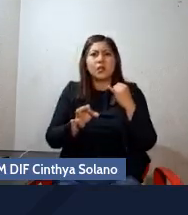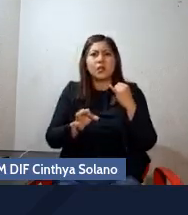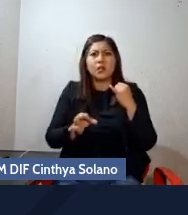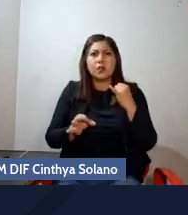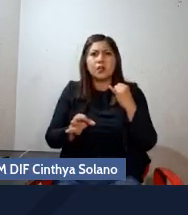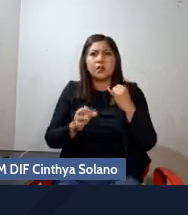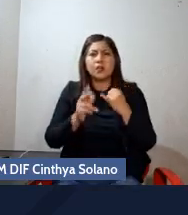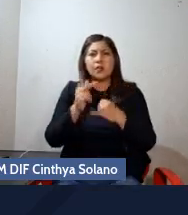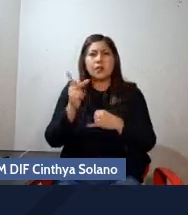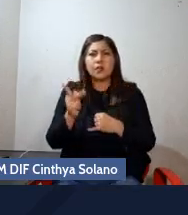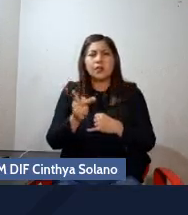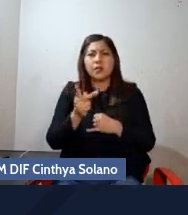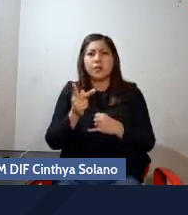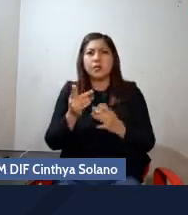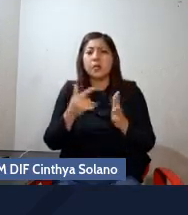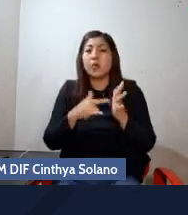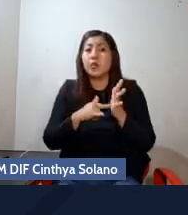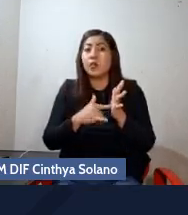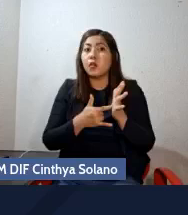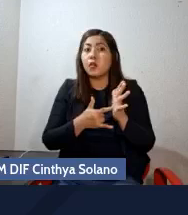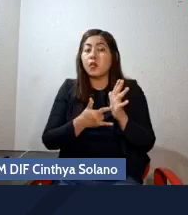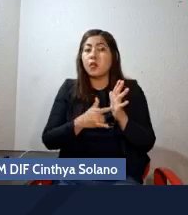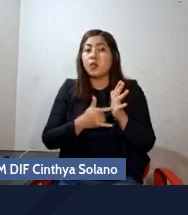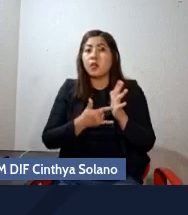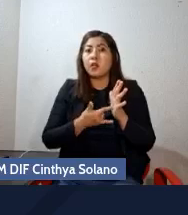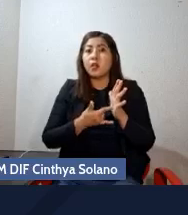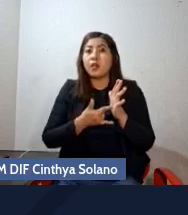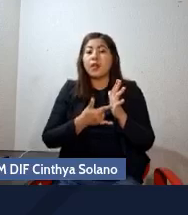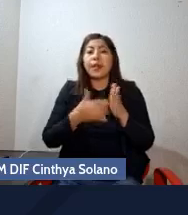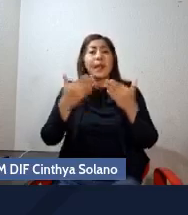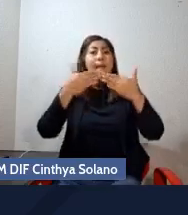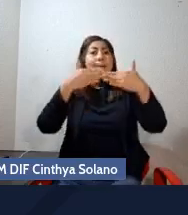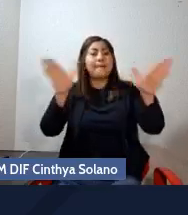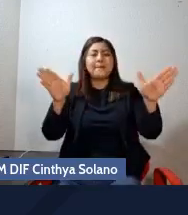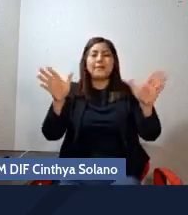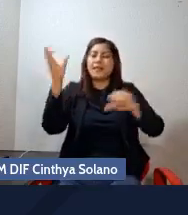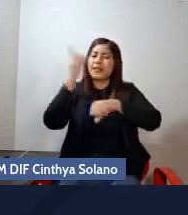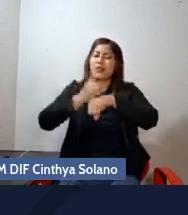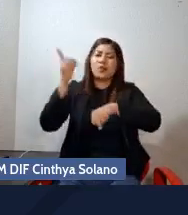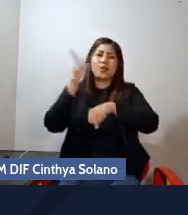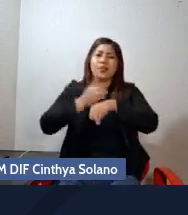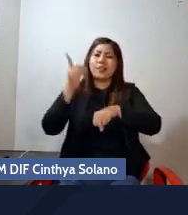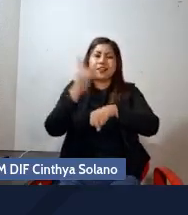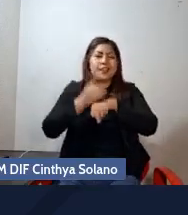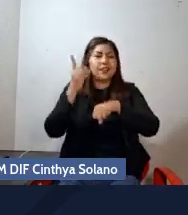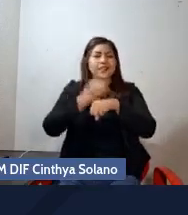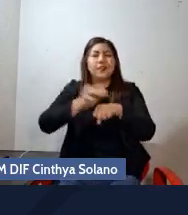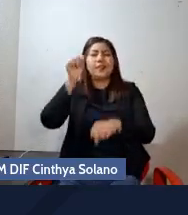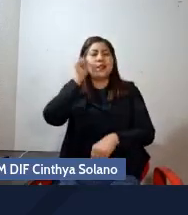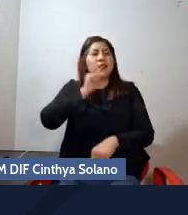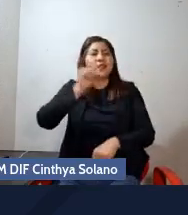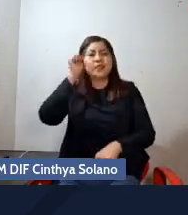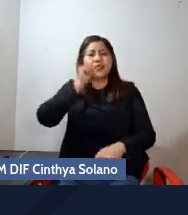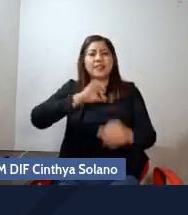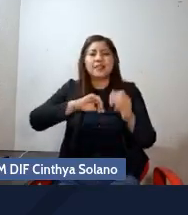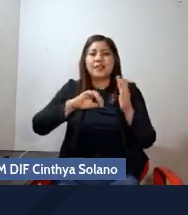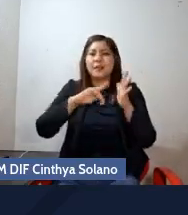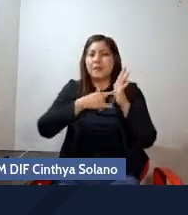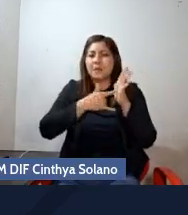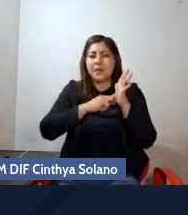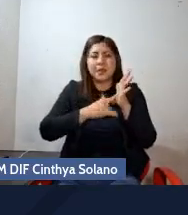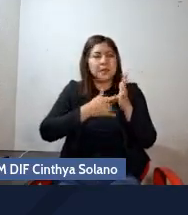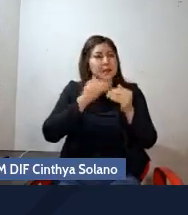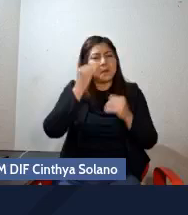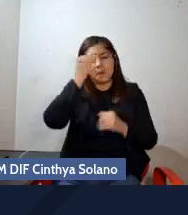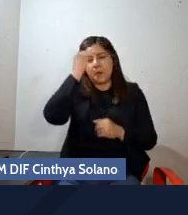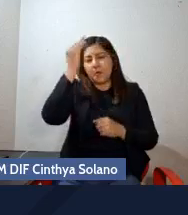24 horas, 365 días. Si no estamos todos, siempre hay una guardia las 24 horas y siempre habrá una